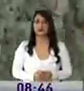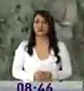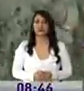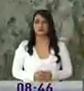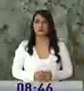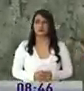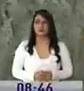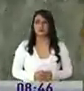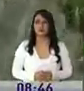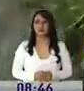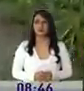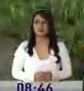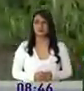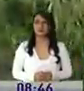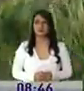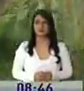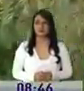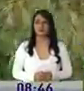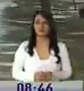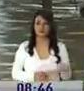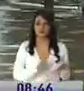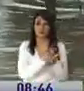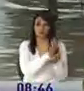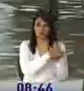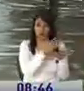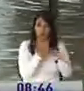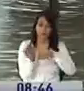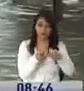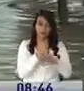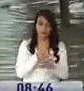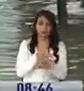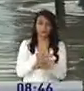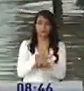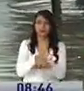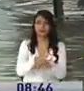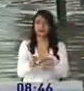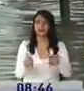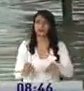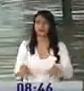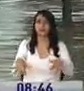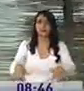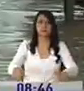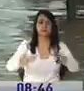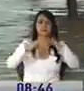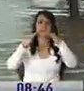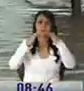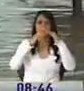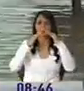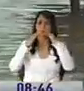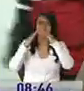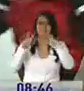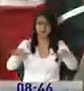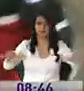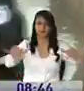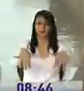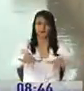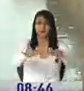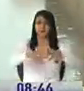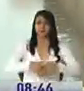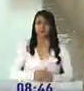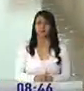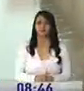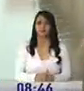eso aparte de la escuela el desborde del río capulí inundó algunas casas del sector sí brindando ayuda